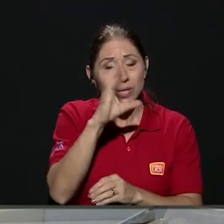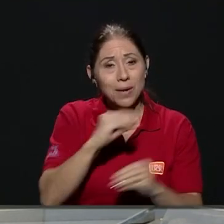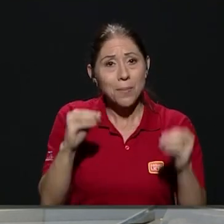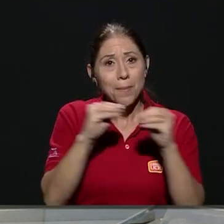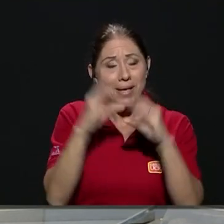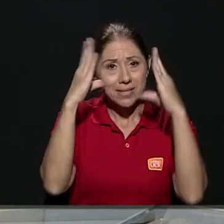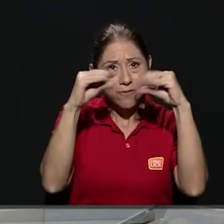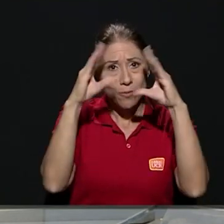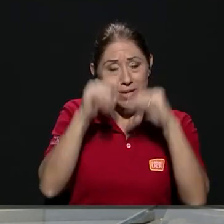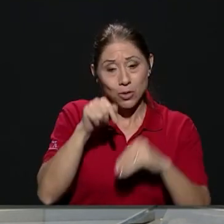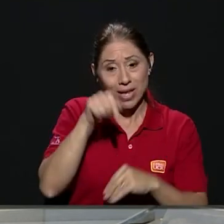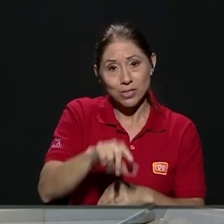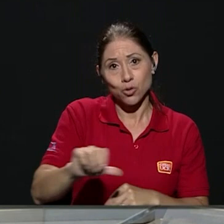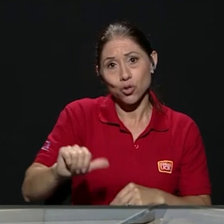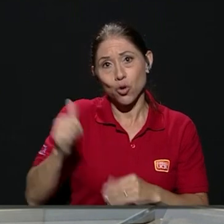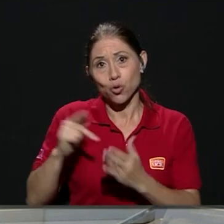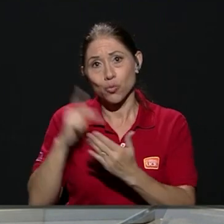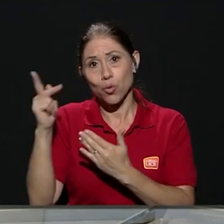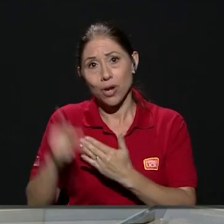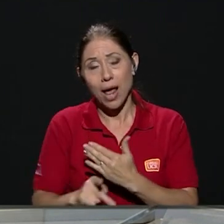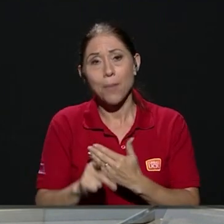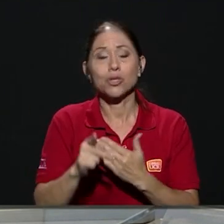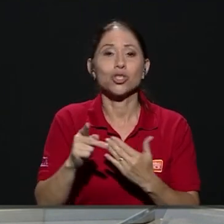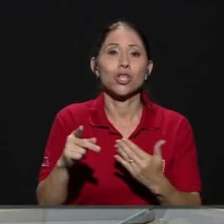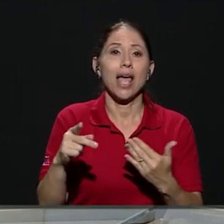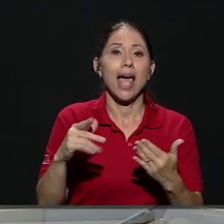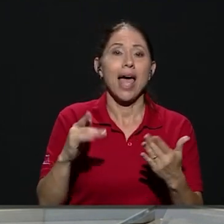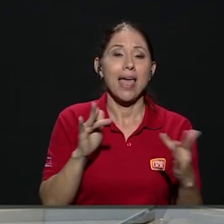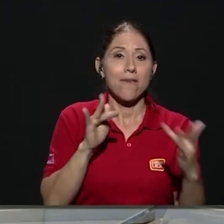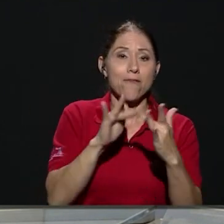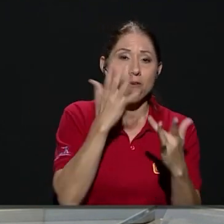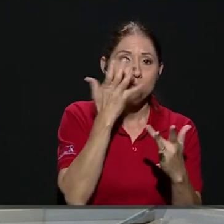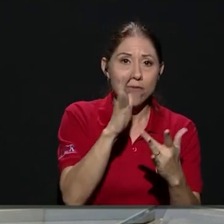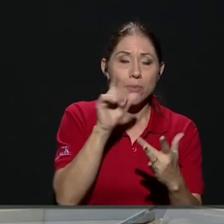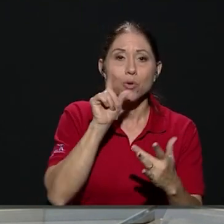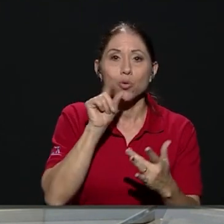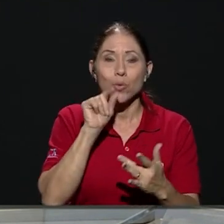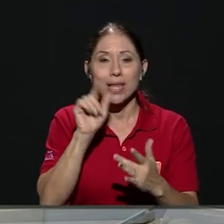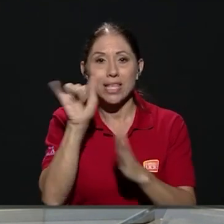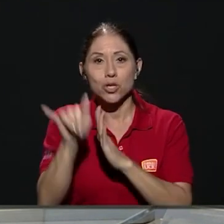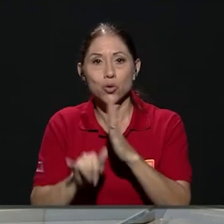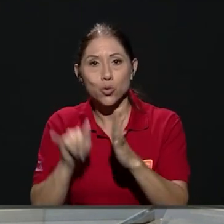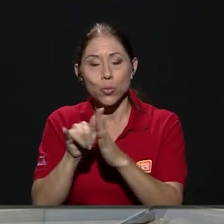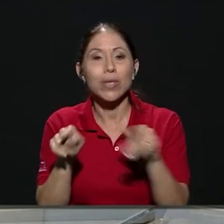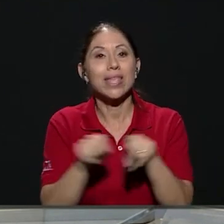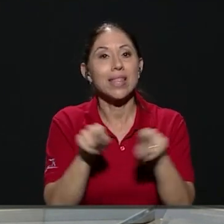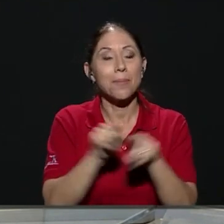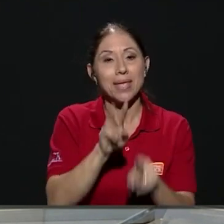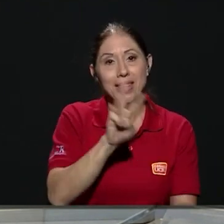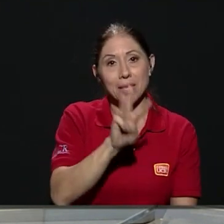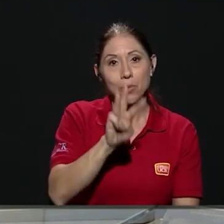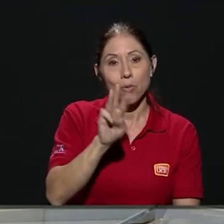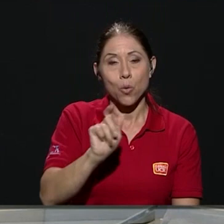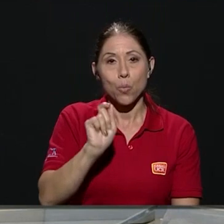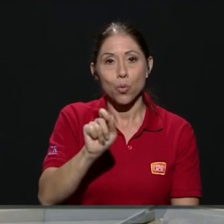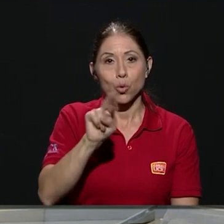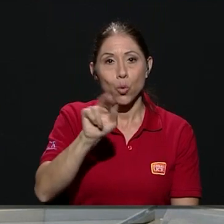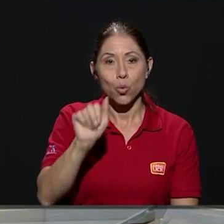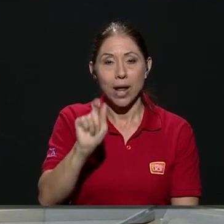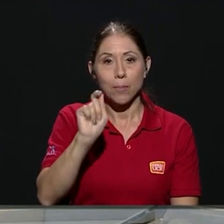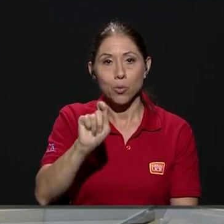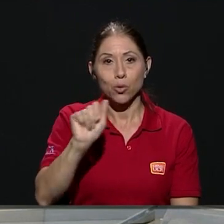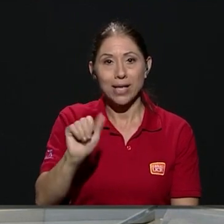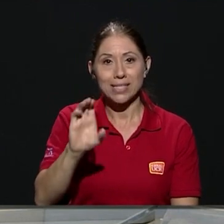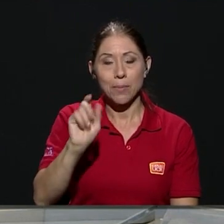puede buscar más información sobre estos y otros programas en nuestros perfiles de Facebook, Twitter y YouTube, y también en